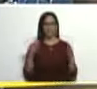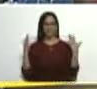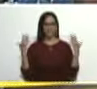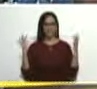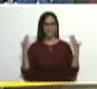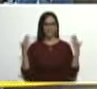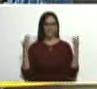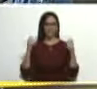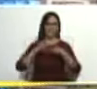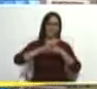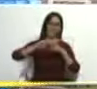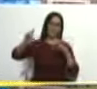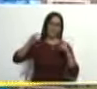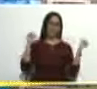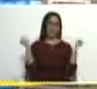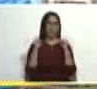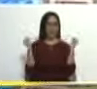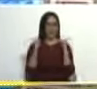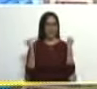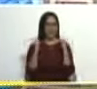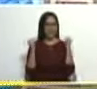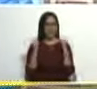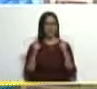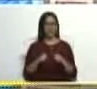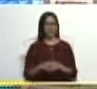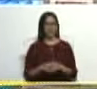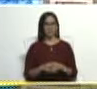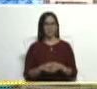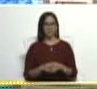el teleférico de Mérida.